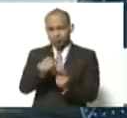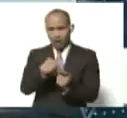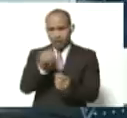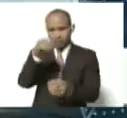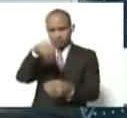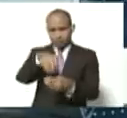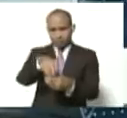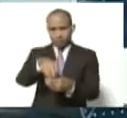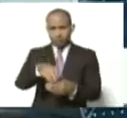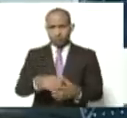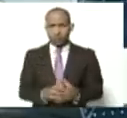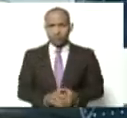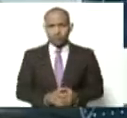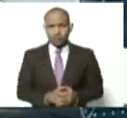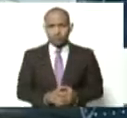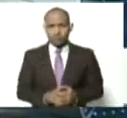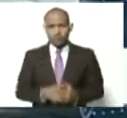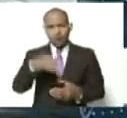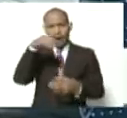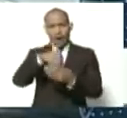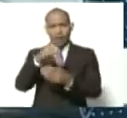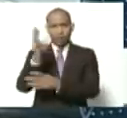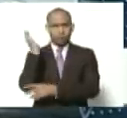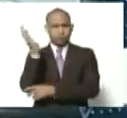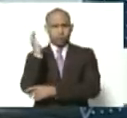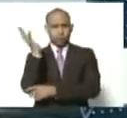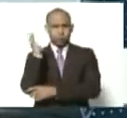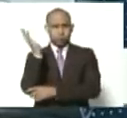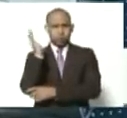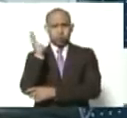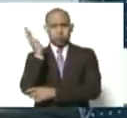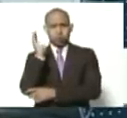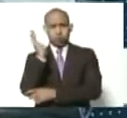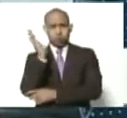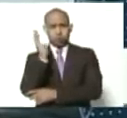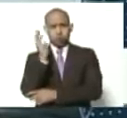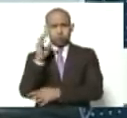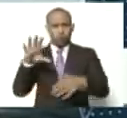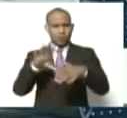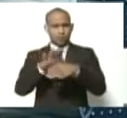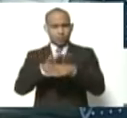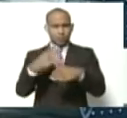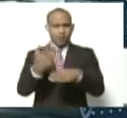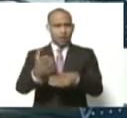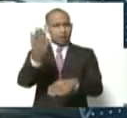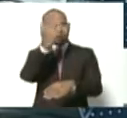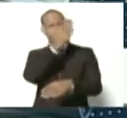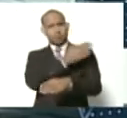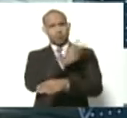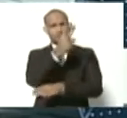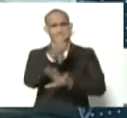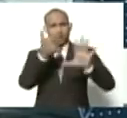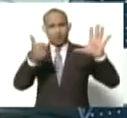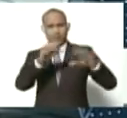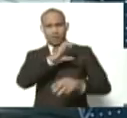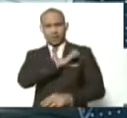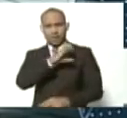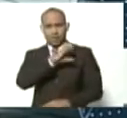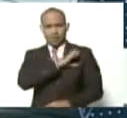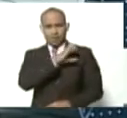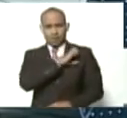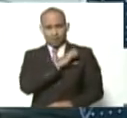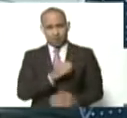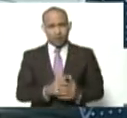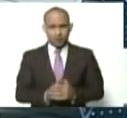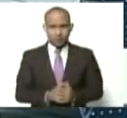hemiciclos, cuando se estuviera dando la sesión ordinaria del pasado martes 26 de enero. Es decir, nos